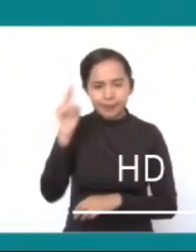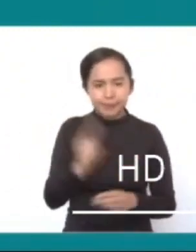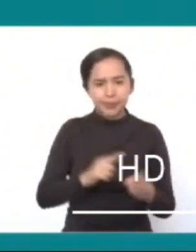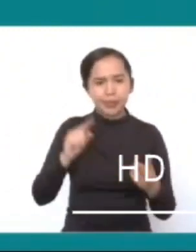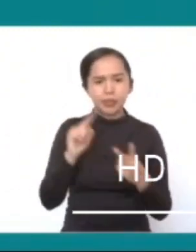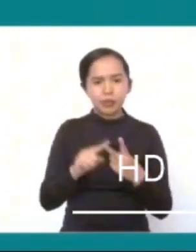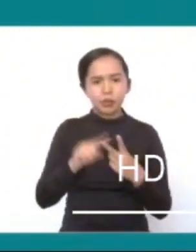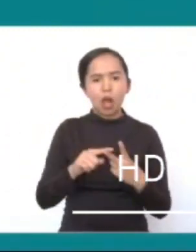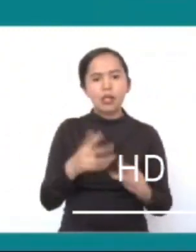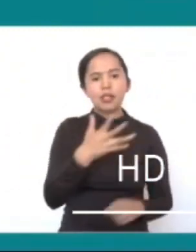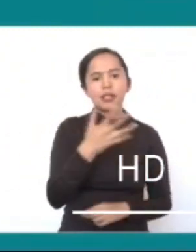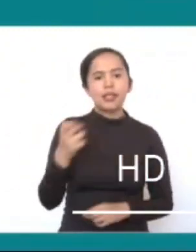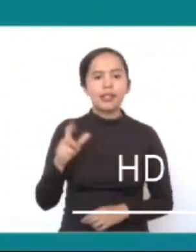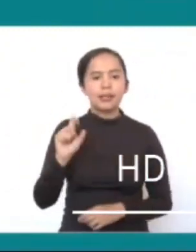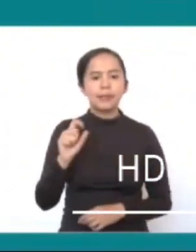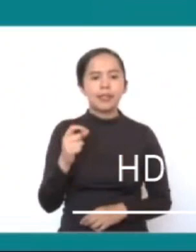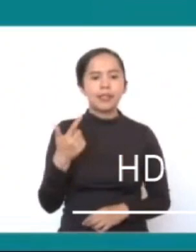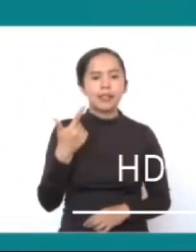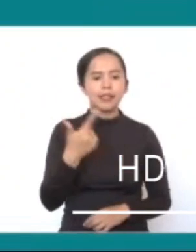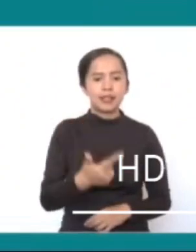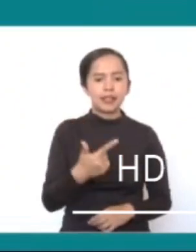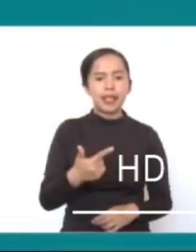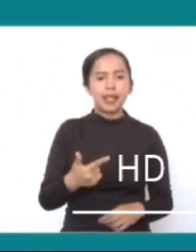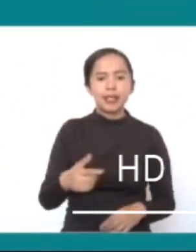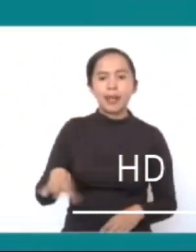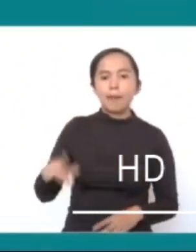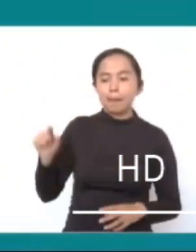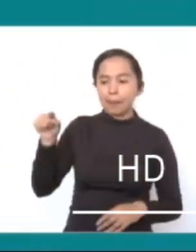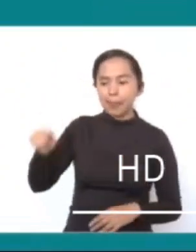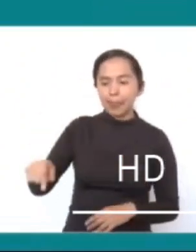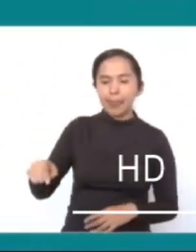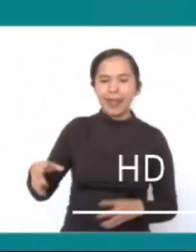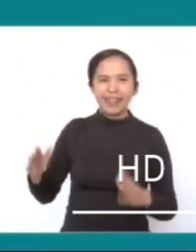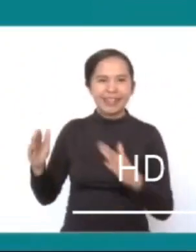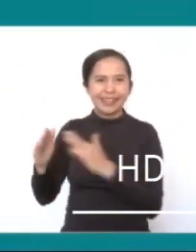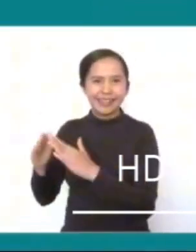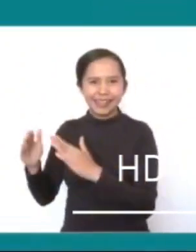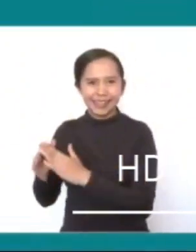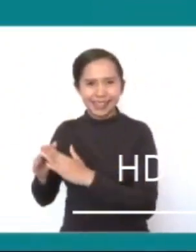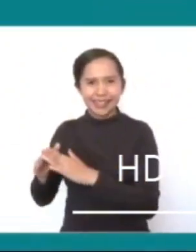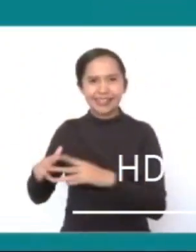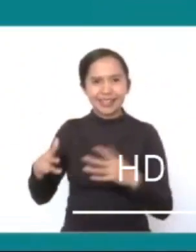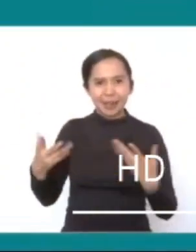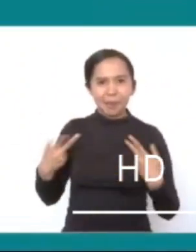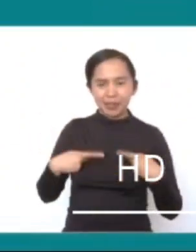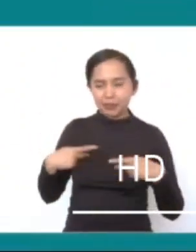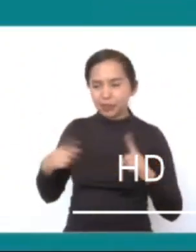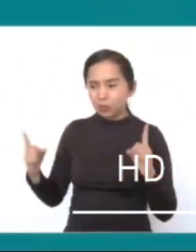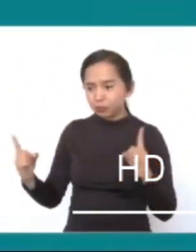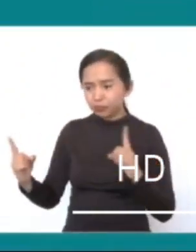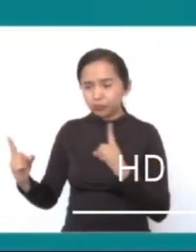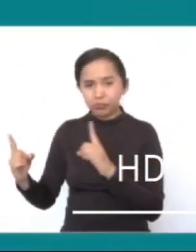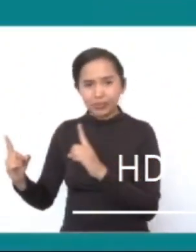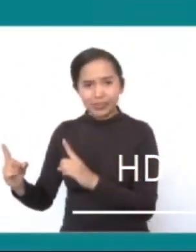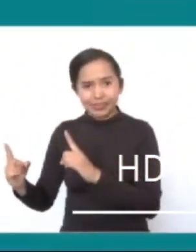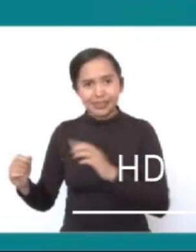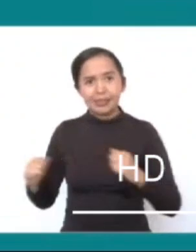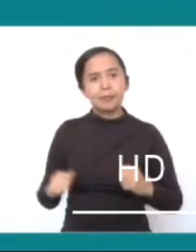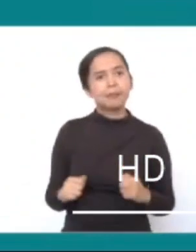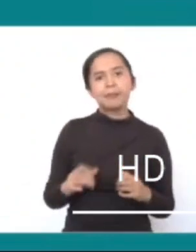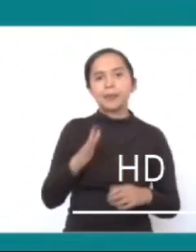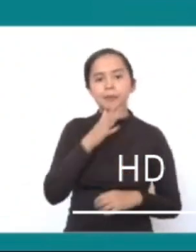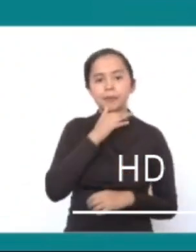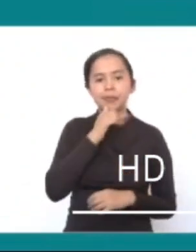527 de limitación para asistir o acercarse al domicilio de la víctima u ofendido o al lugar donde se encuentre